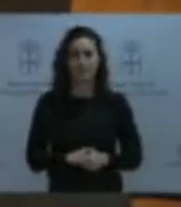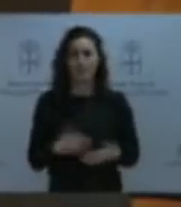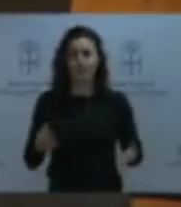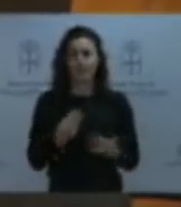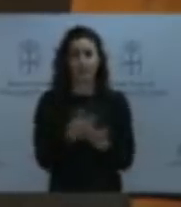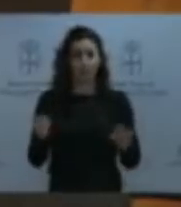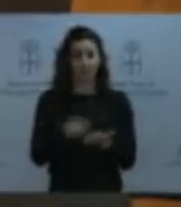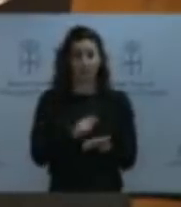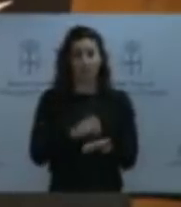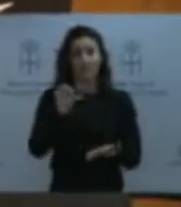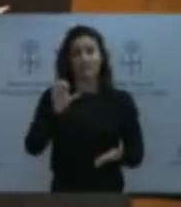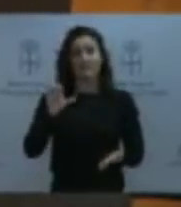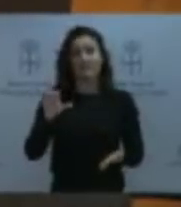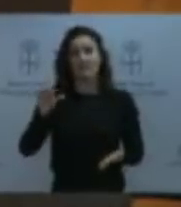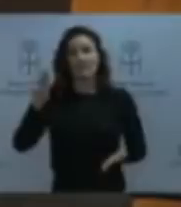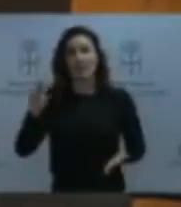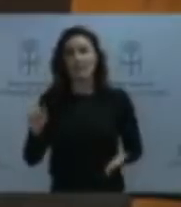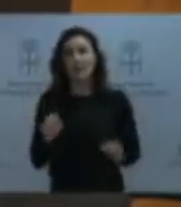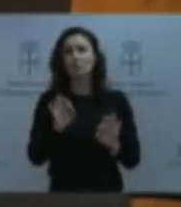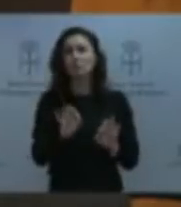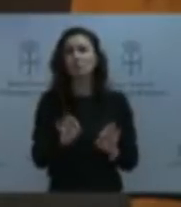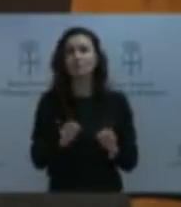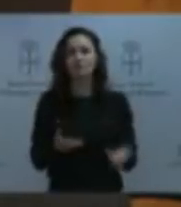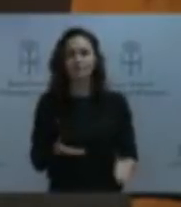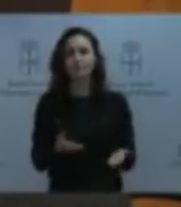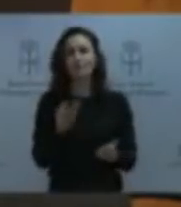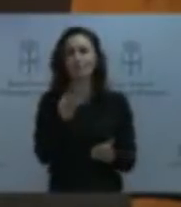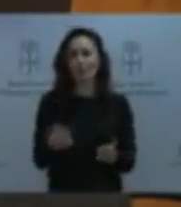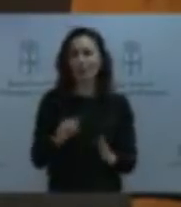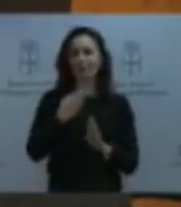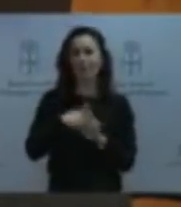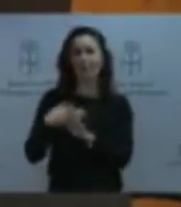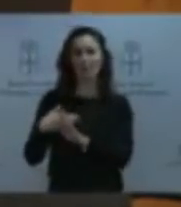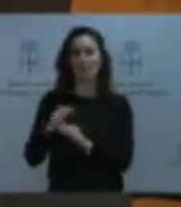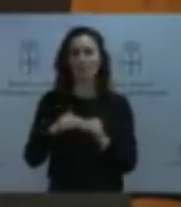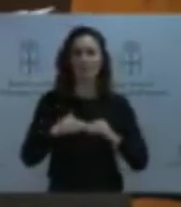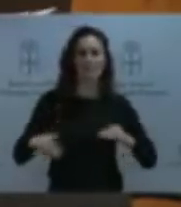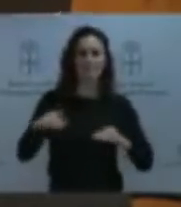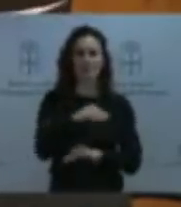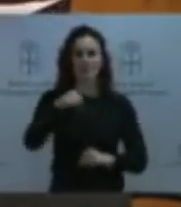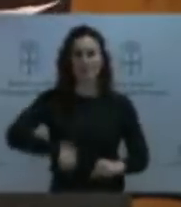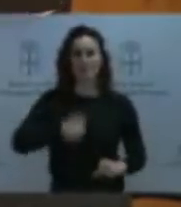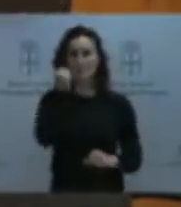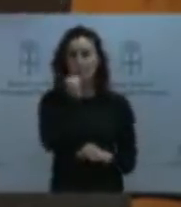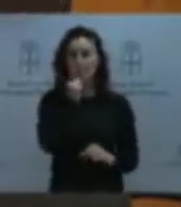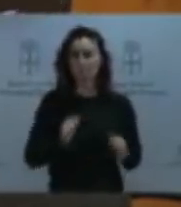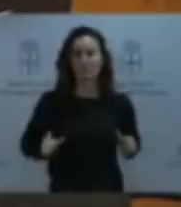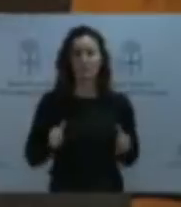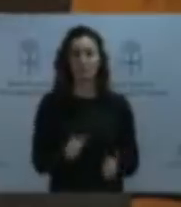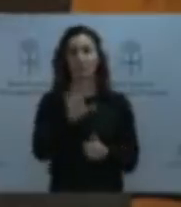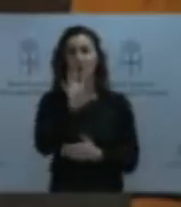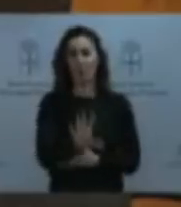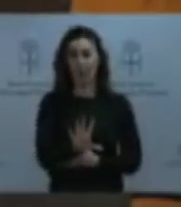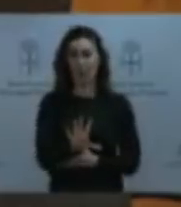pruebas en más de 40 categorías. Este sábado comienzan otras 5. Este sábado que viene, pasado mañana, otras 5. En